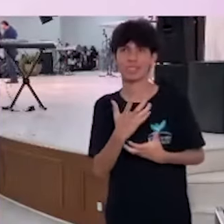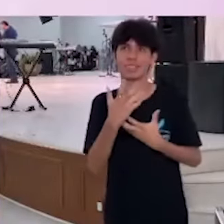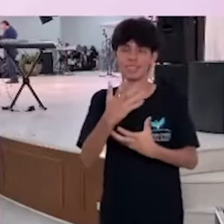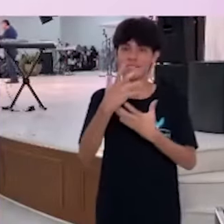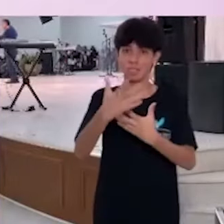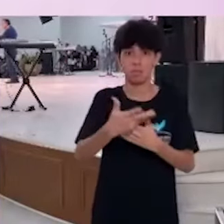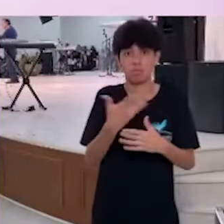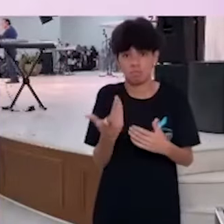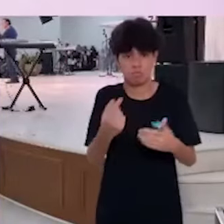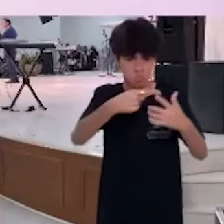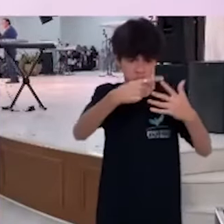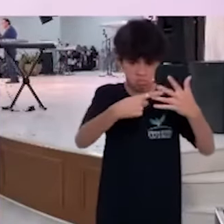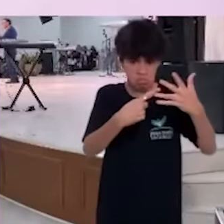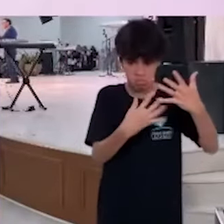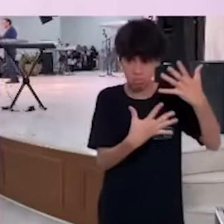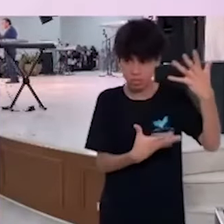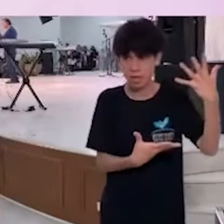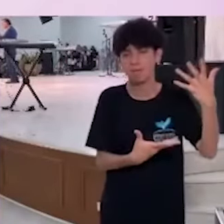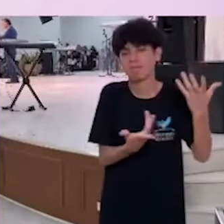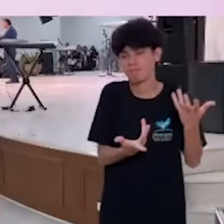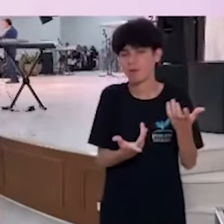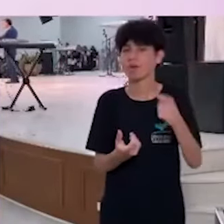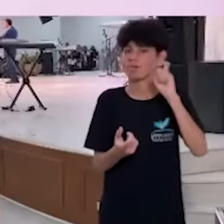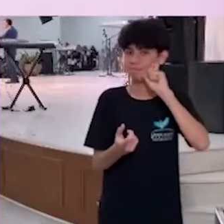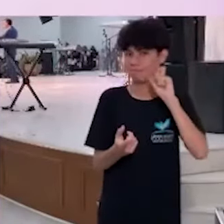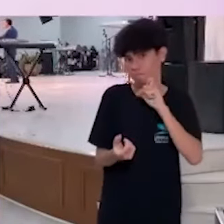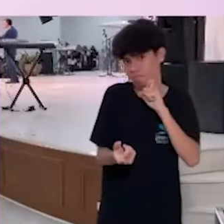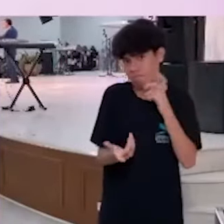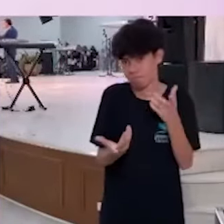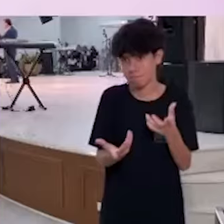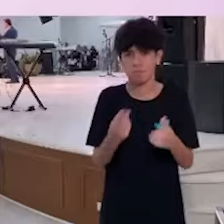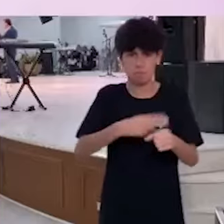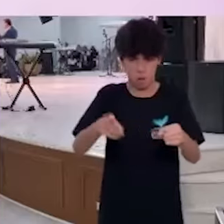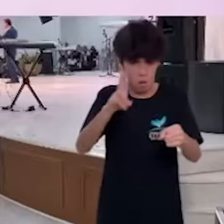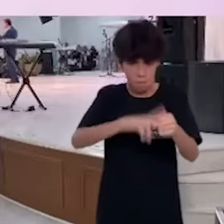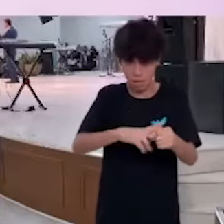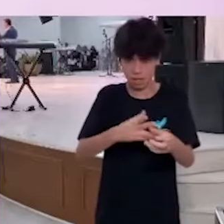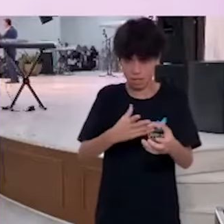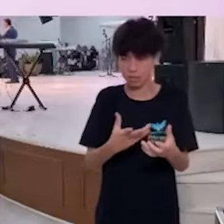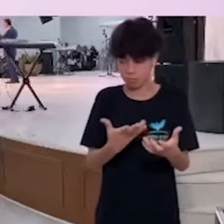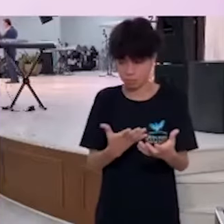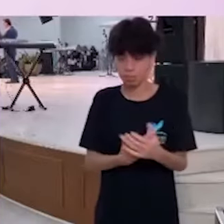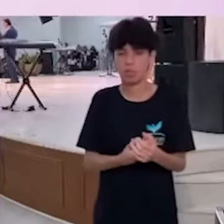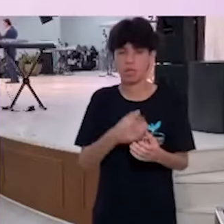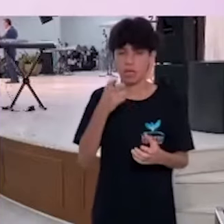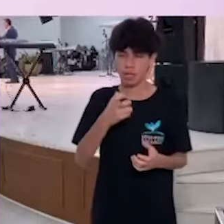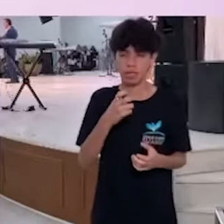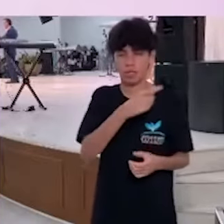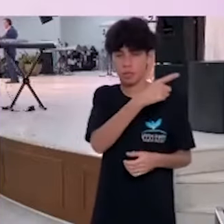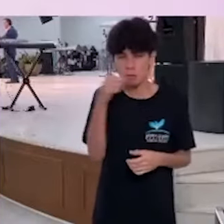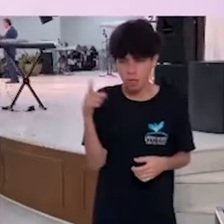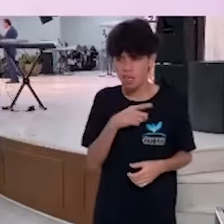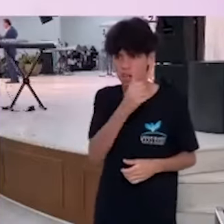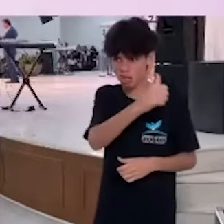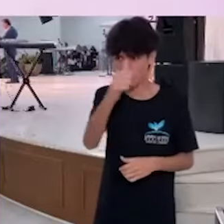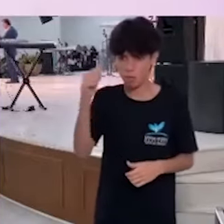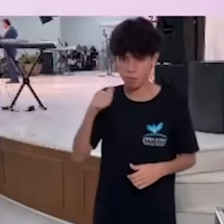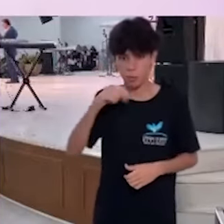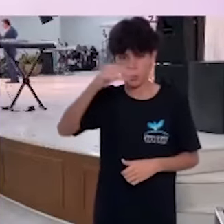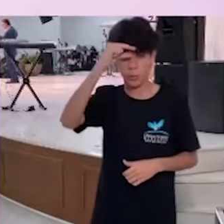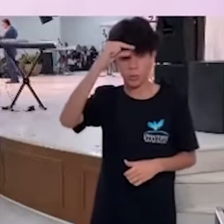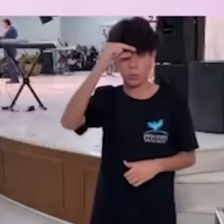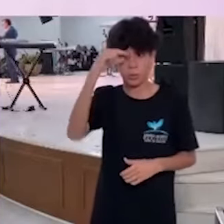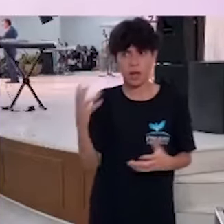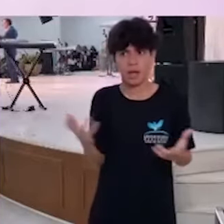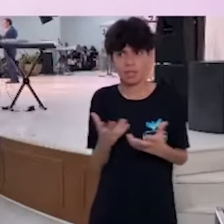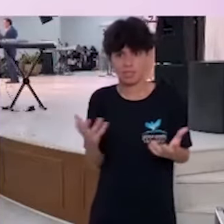entre ellos está el deseo sexual. Y es ahí cuando debemos actuar con sabiduría. ¿Cómo?